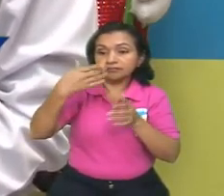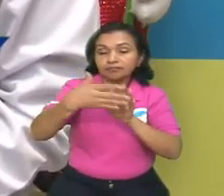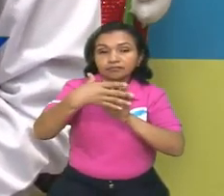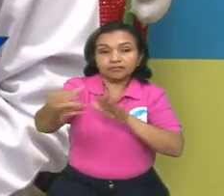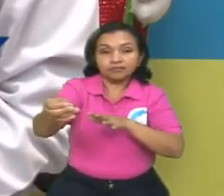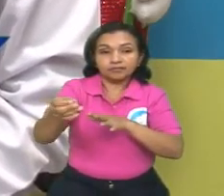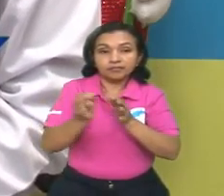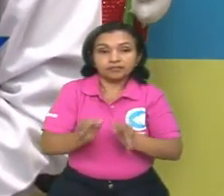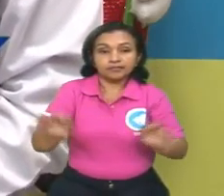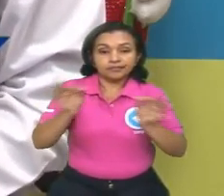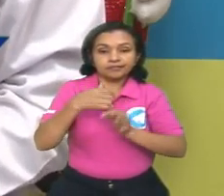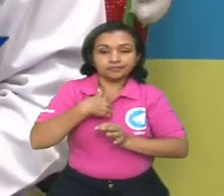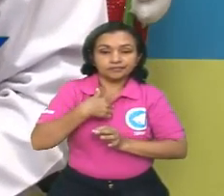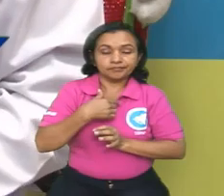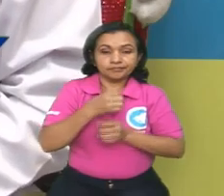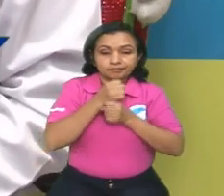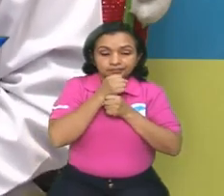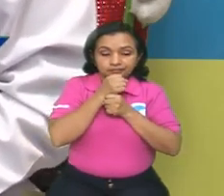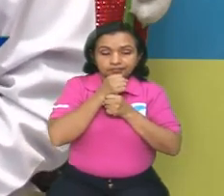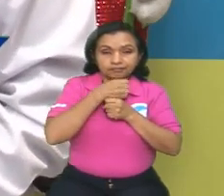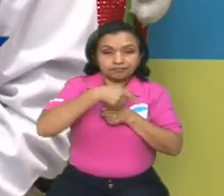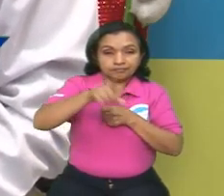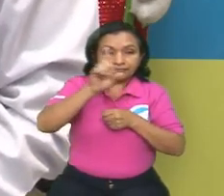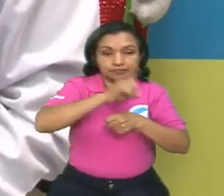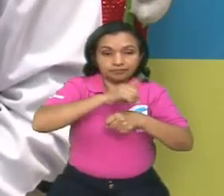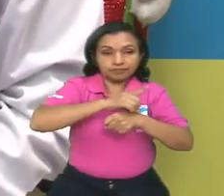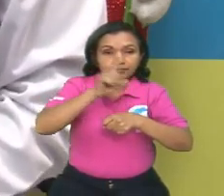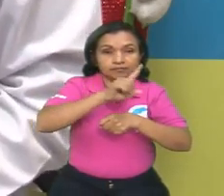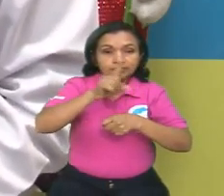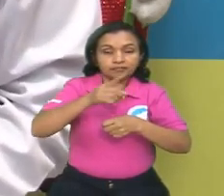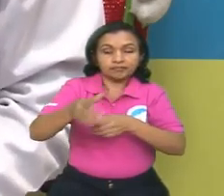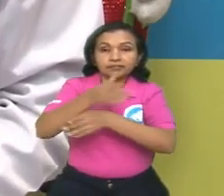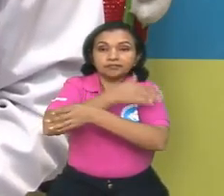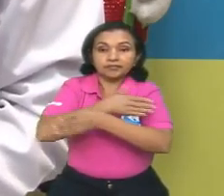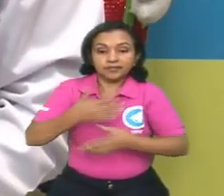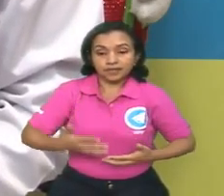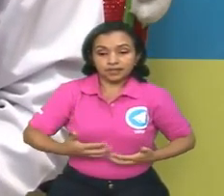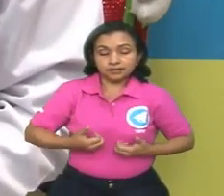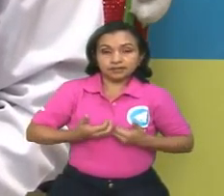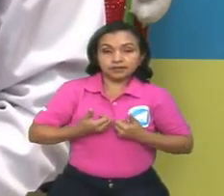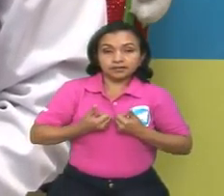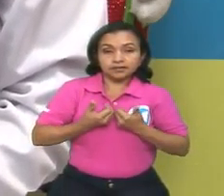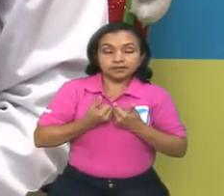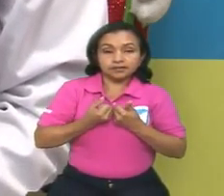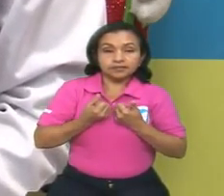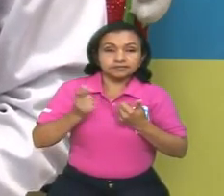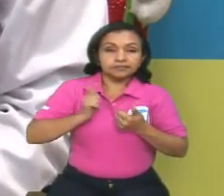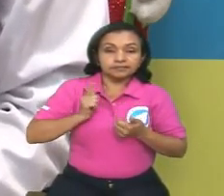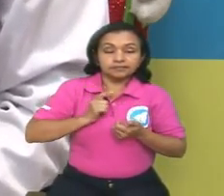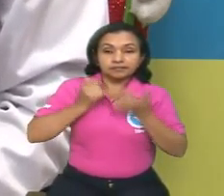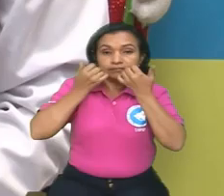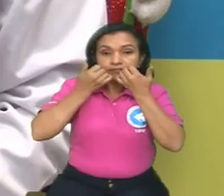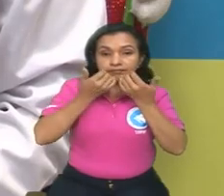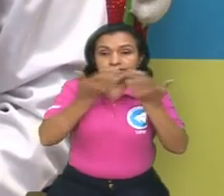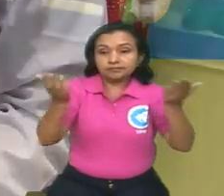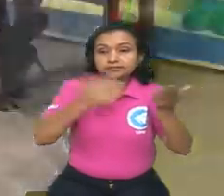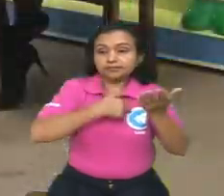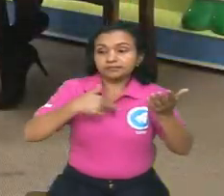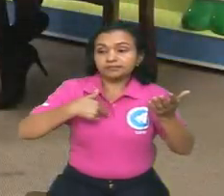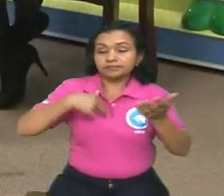es que yo no fui al médico, no me detecté temprano una lesión precancerosa y tengo cáncer en este momento. Entonces el mensaje es realizar